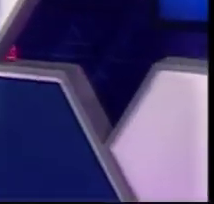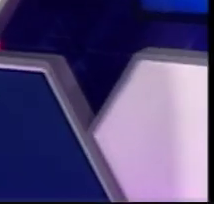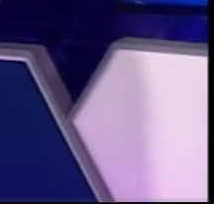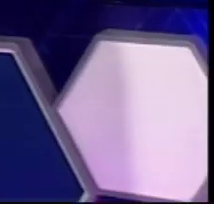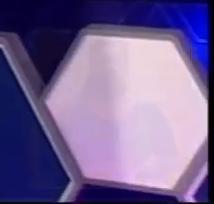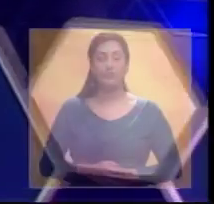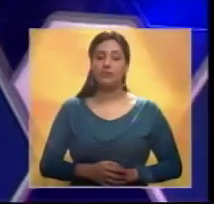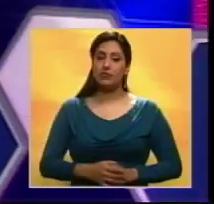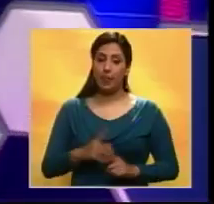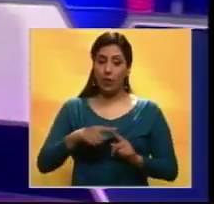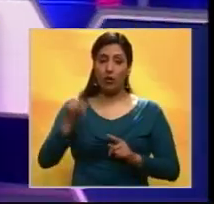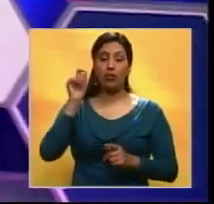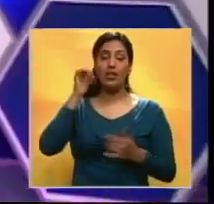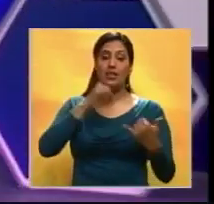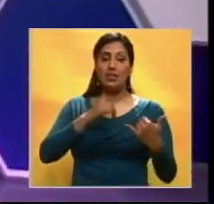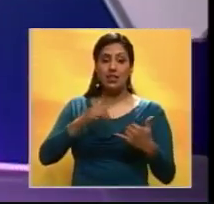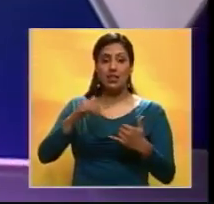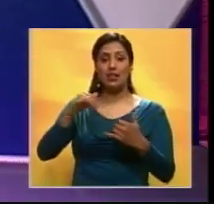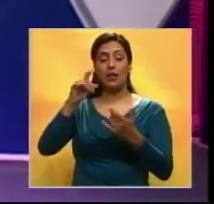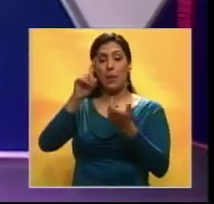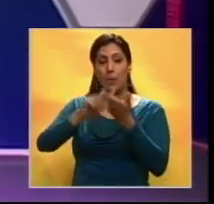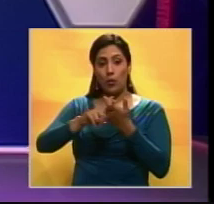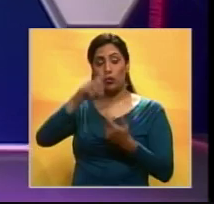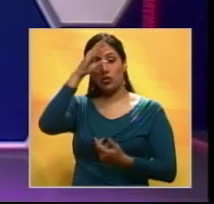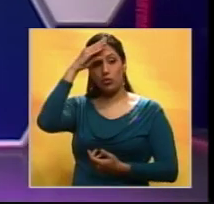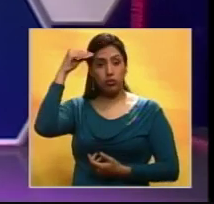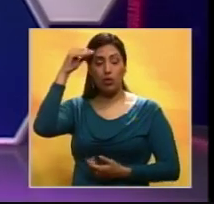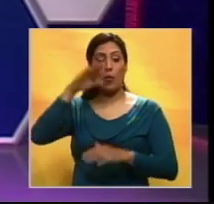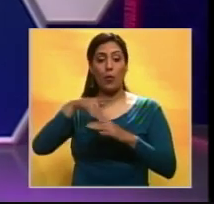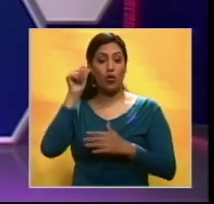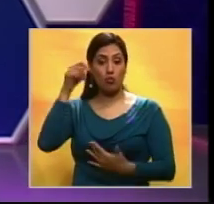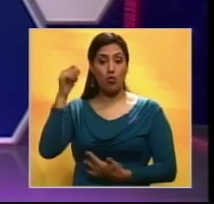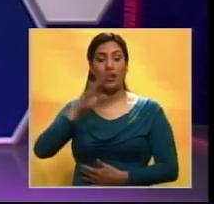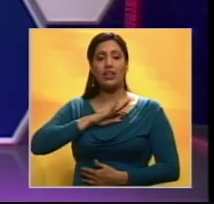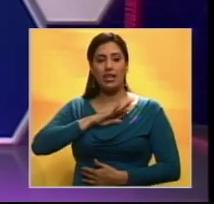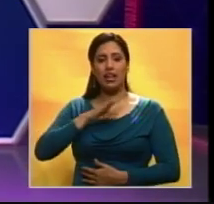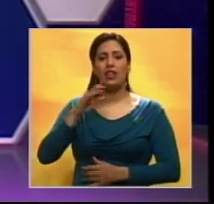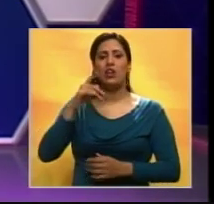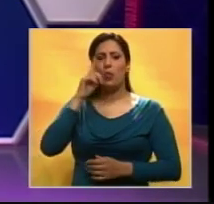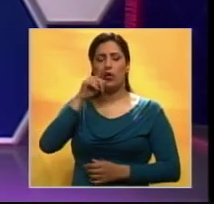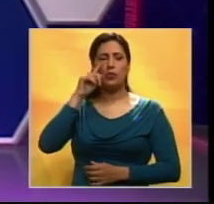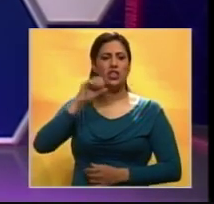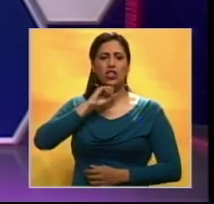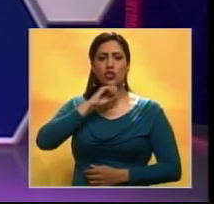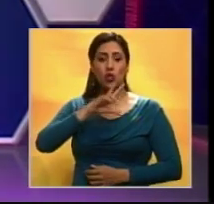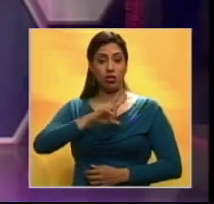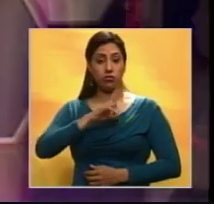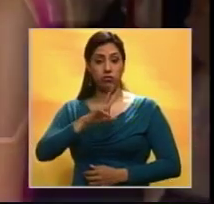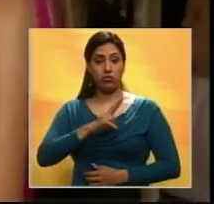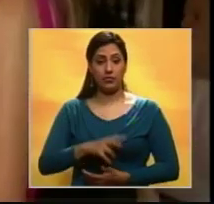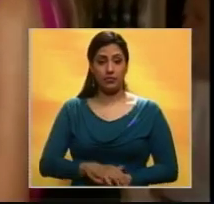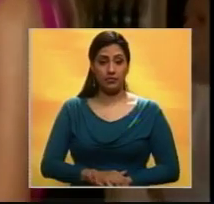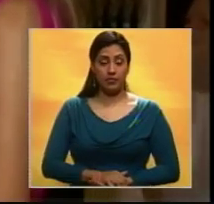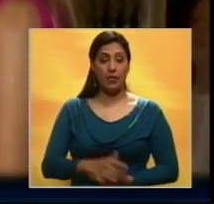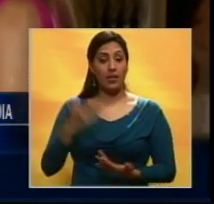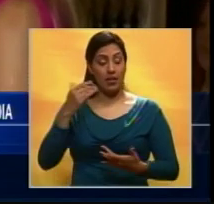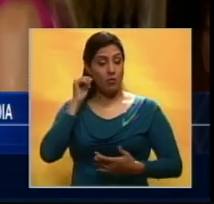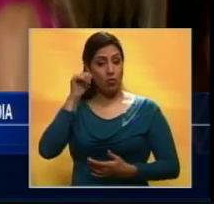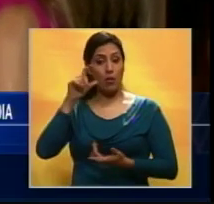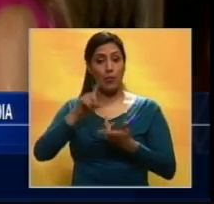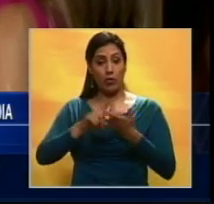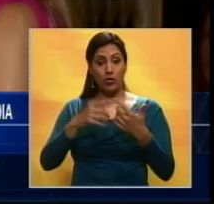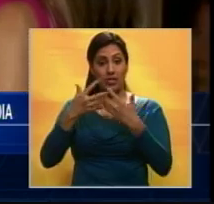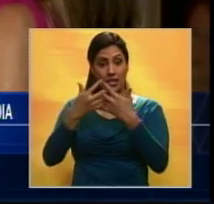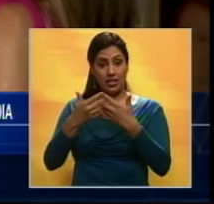Y Melania Trump reiteró la demanda en contra de una revista por asegurar que ella había sido una prostituta de lujo. La primera dama de